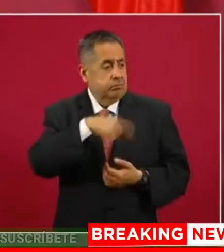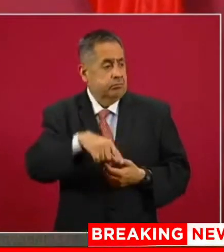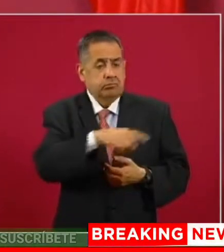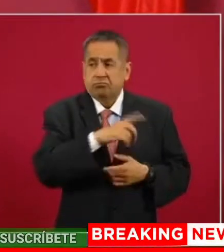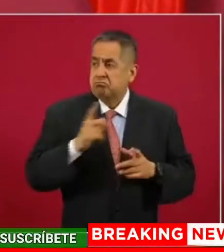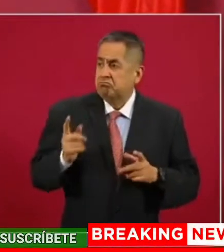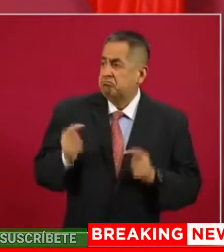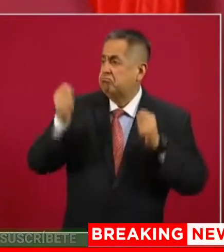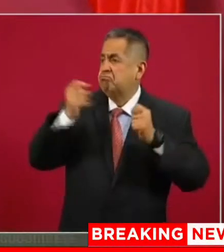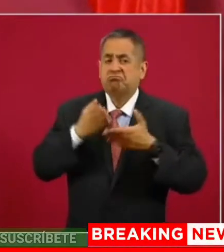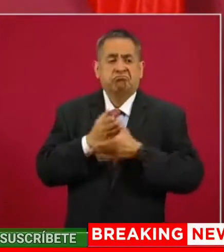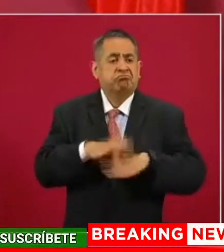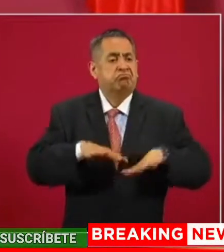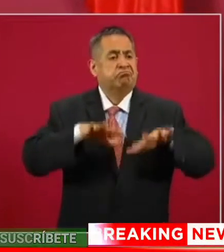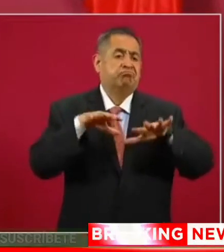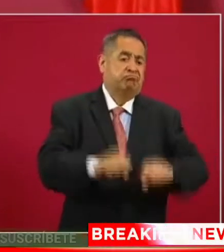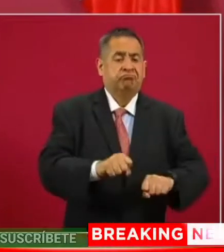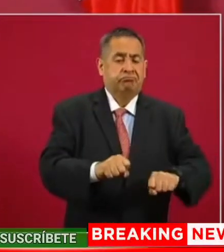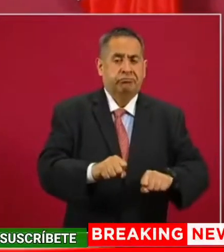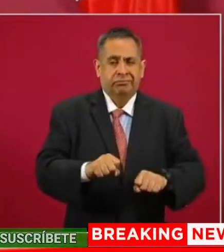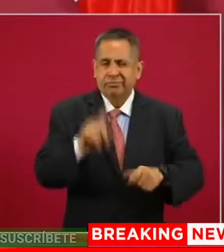presa? Y además,